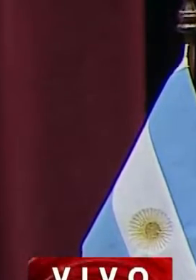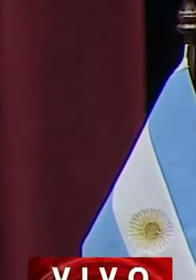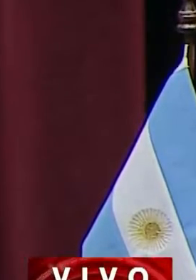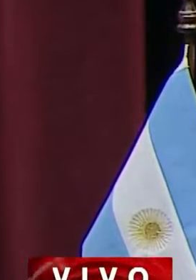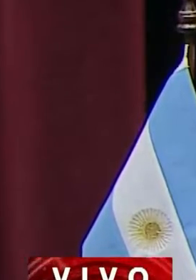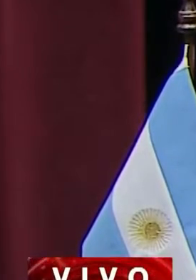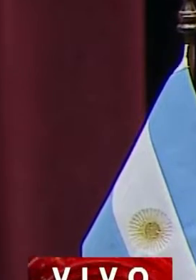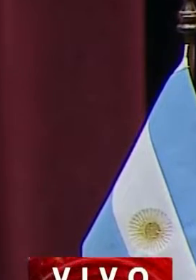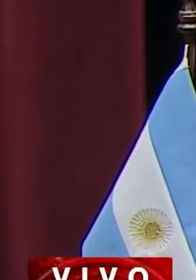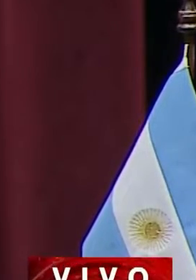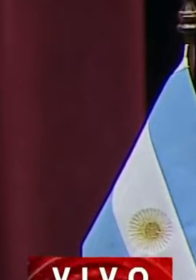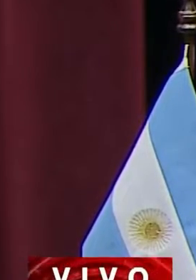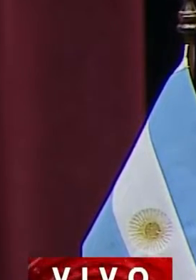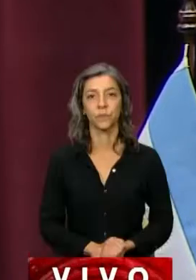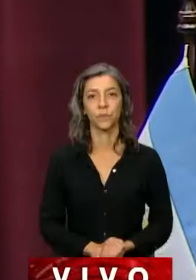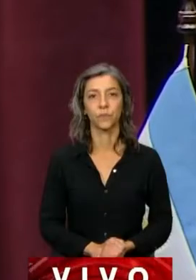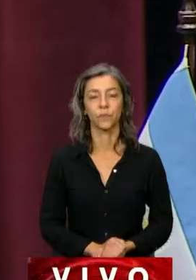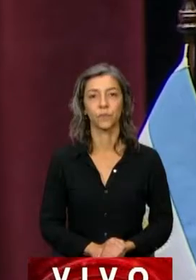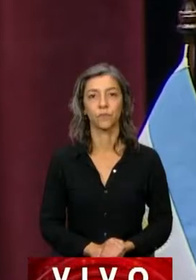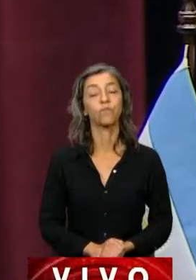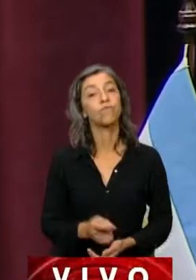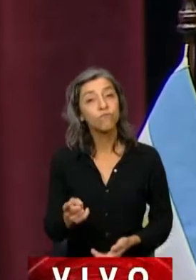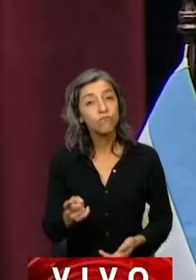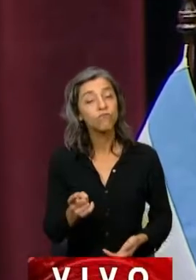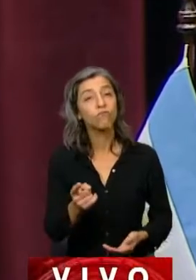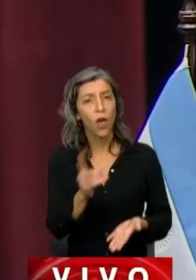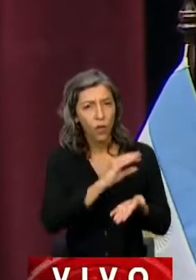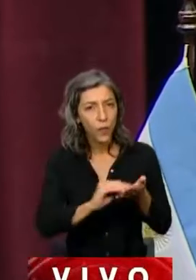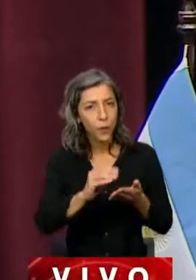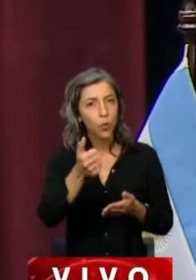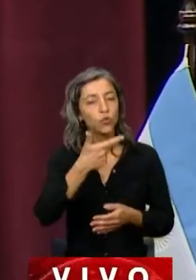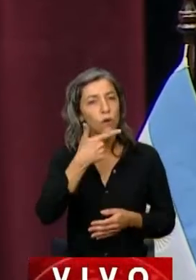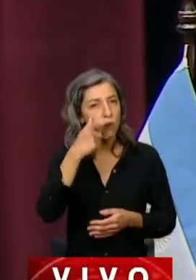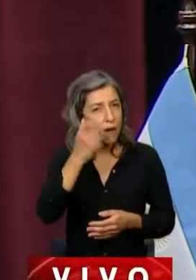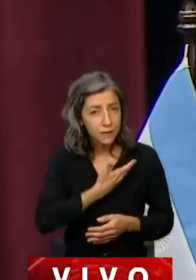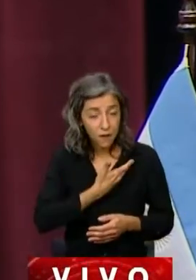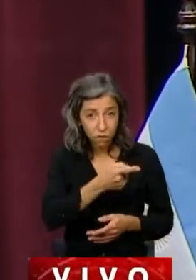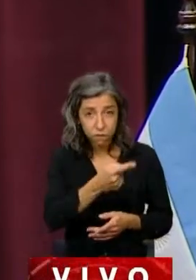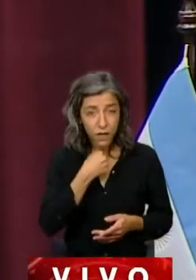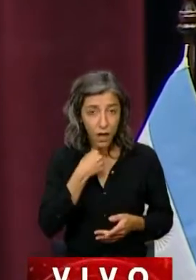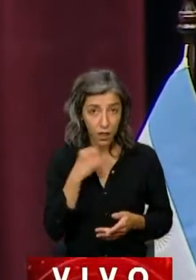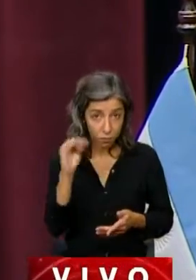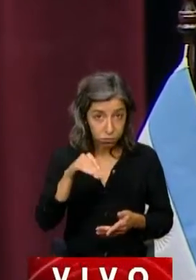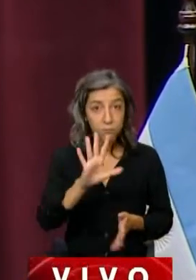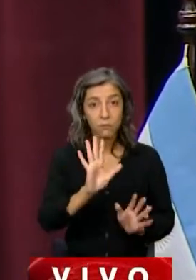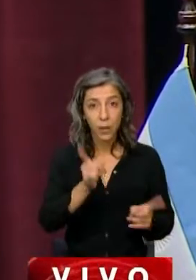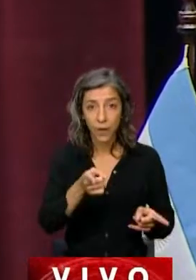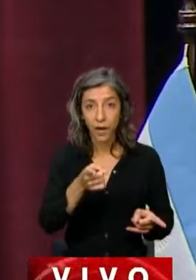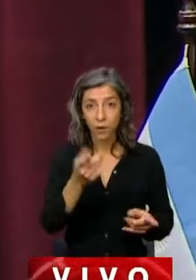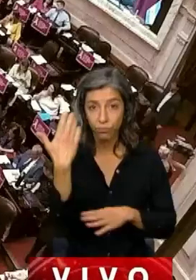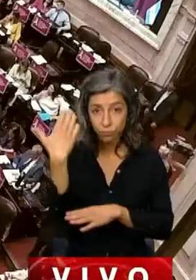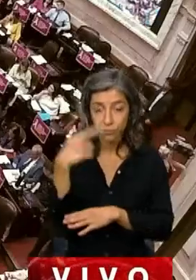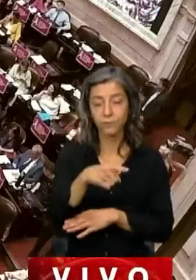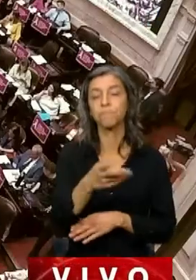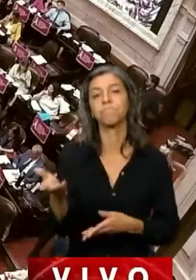Tengo entendido, antes del último homenaje, que el diputado Assef quería hacer una adhesión a un homenaje. Diputado Assef.